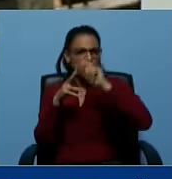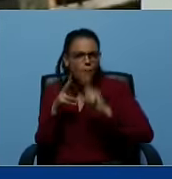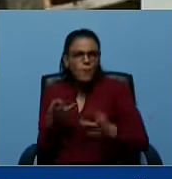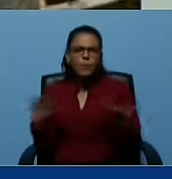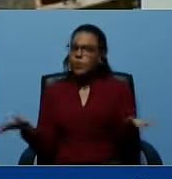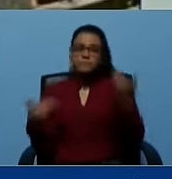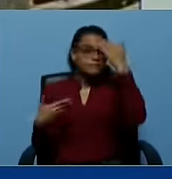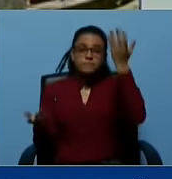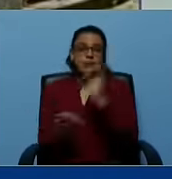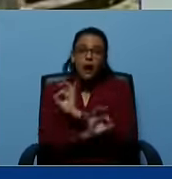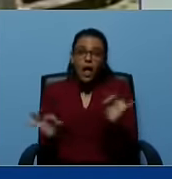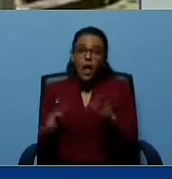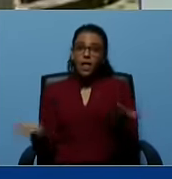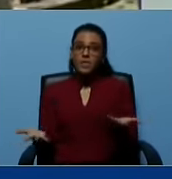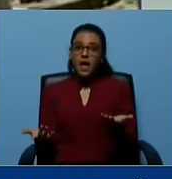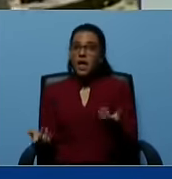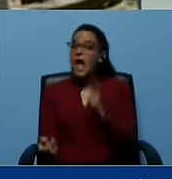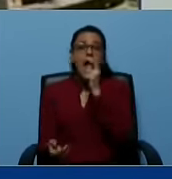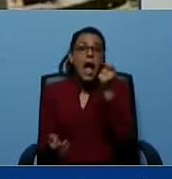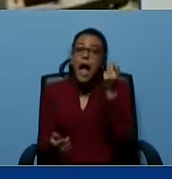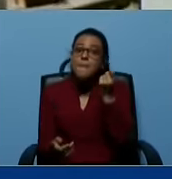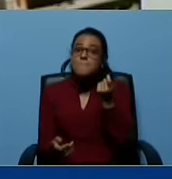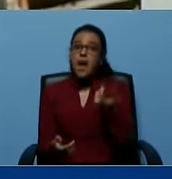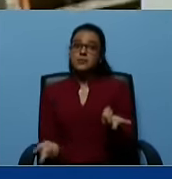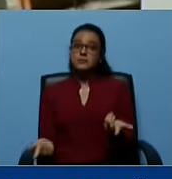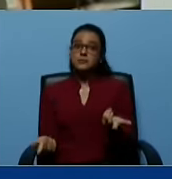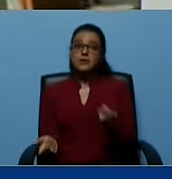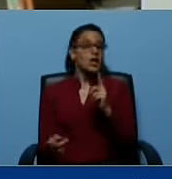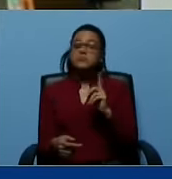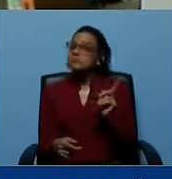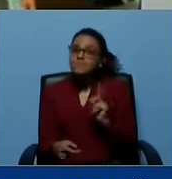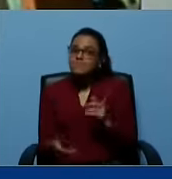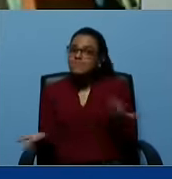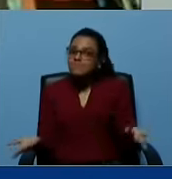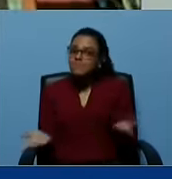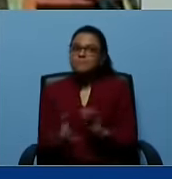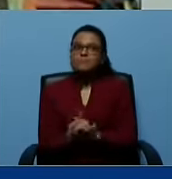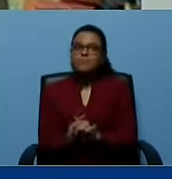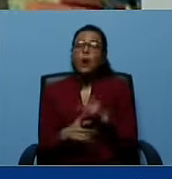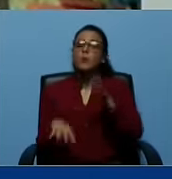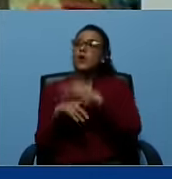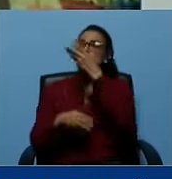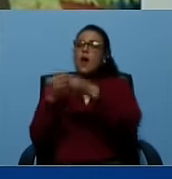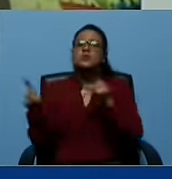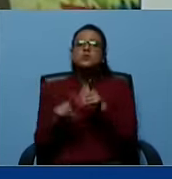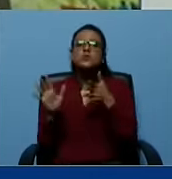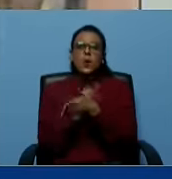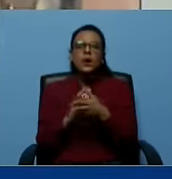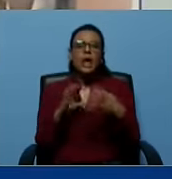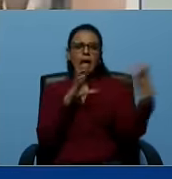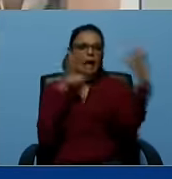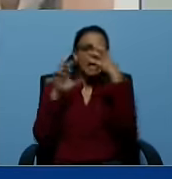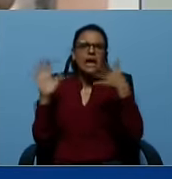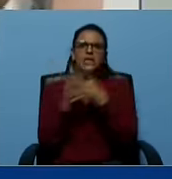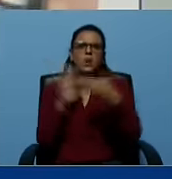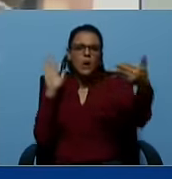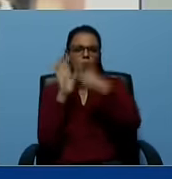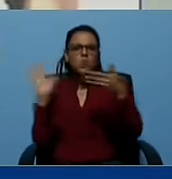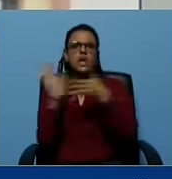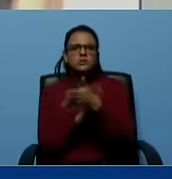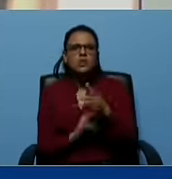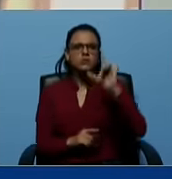universitario cuando te gradúes. Jamás, muchacho, jamás. Porque la guerra cognitiva en las redes sociales es